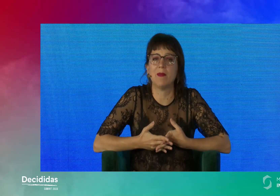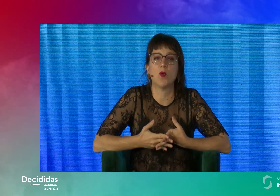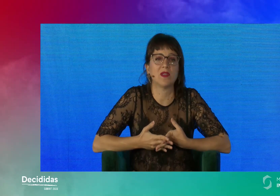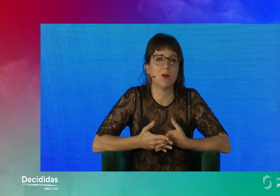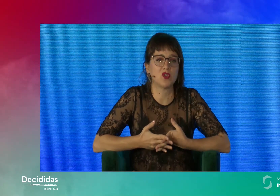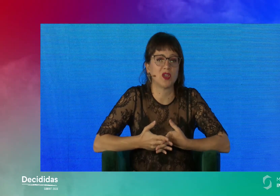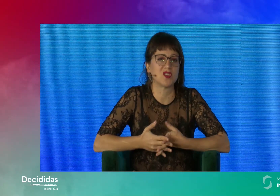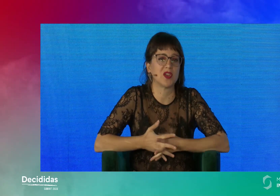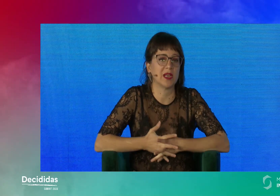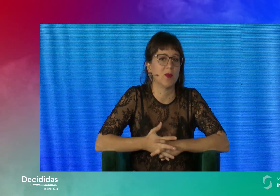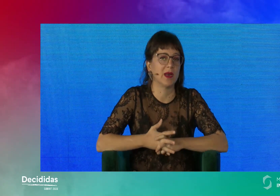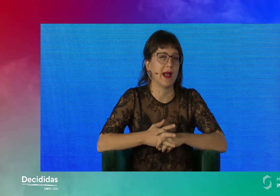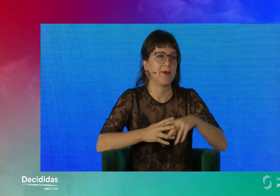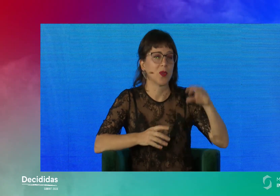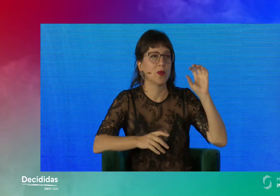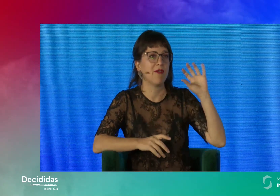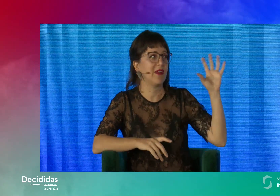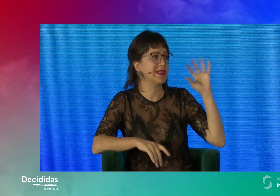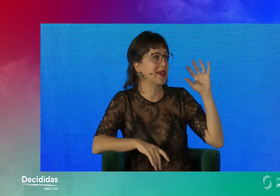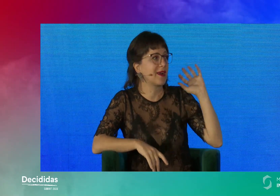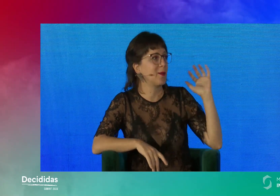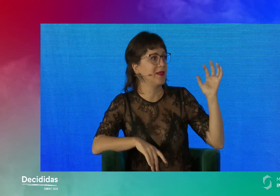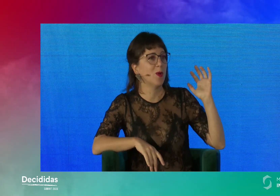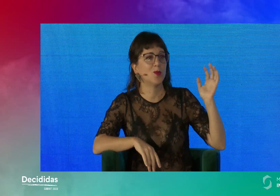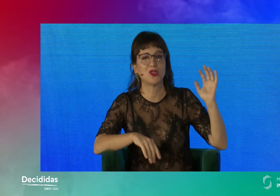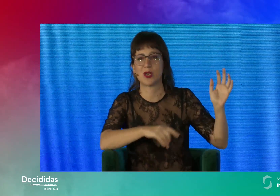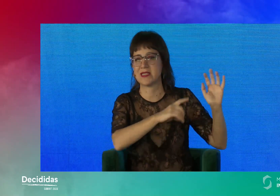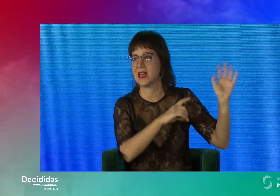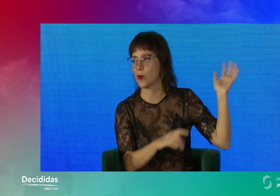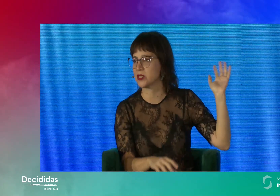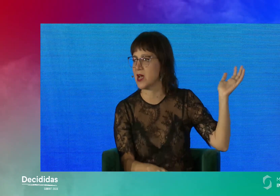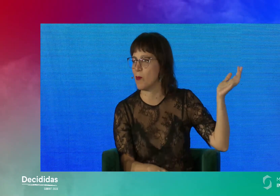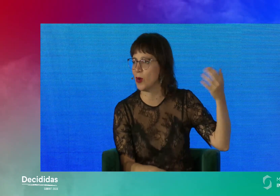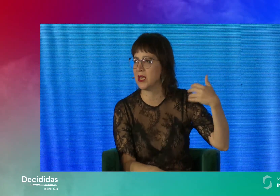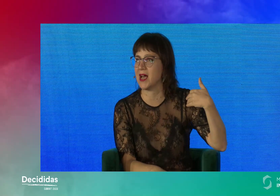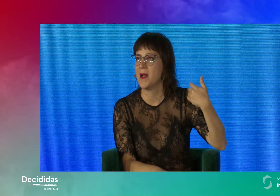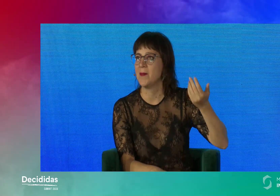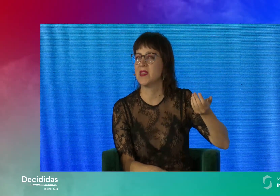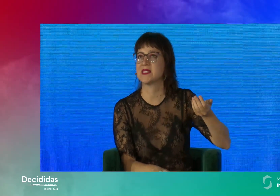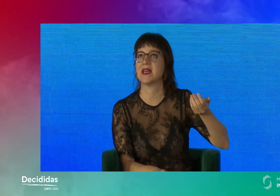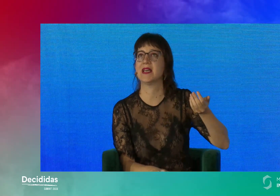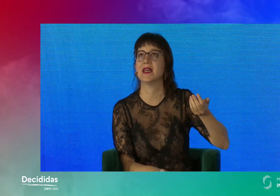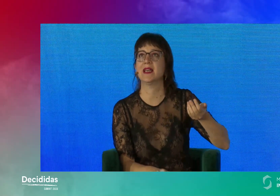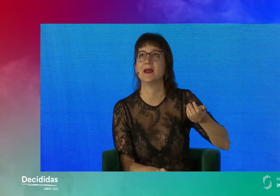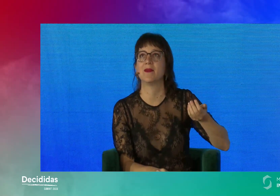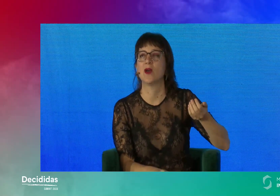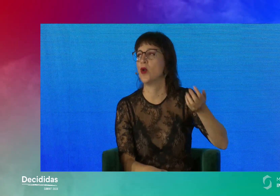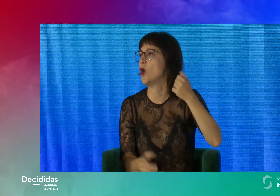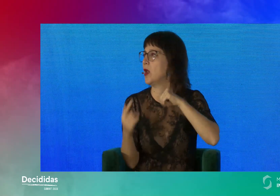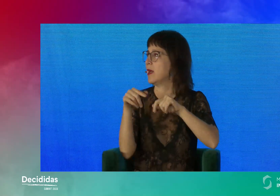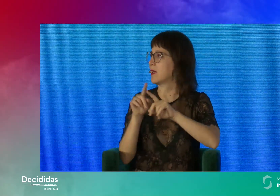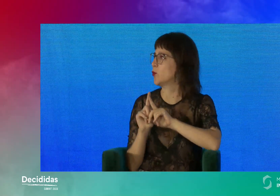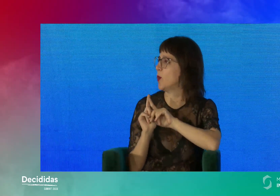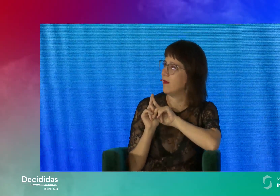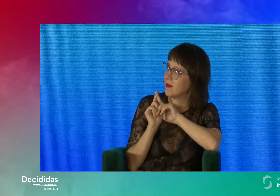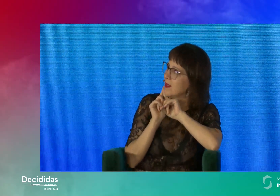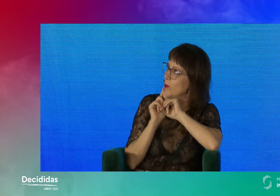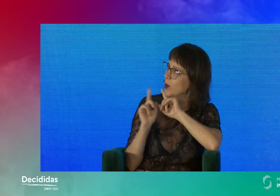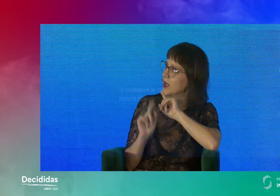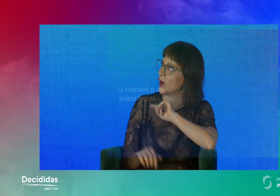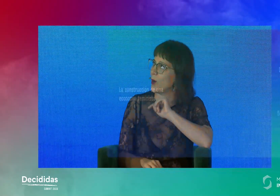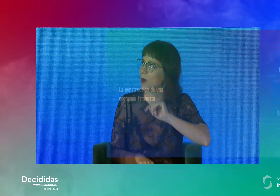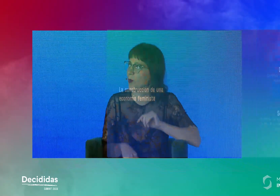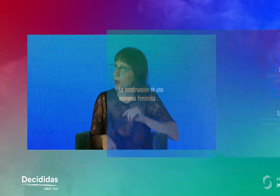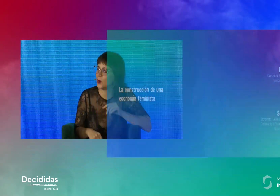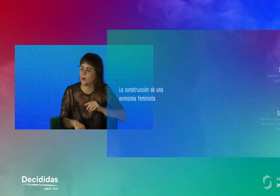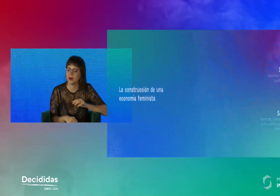a mí me gusta mucho, nosotros tenemos una frase que repetimos mucho, recién la escuchaba Mónica, y ella, la que estuvo antes de